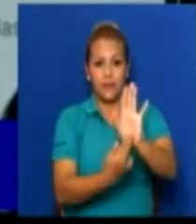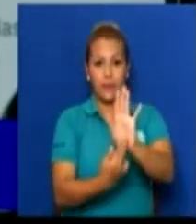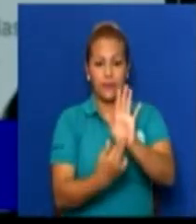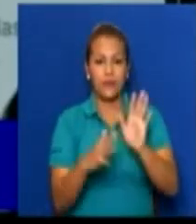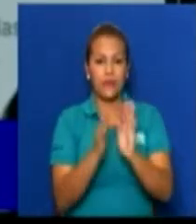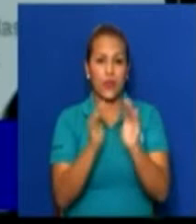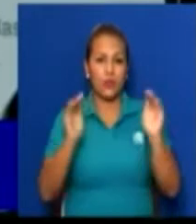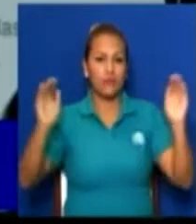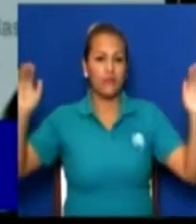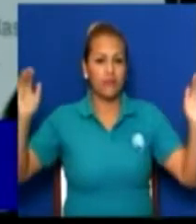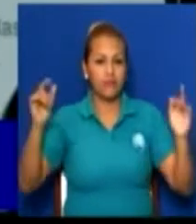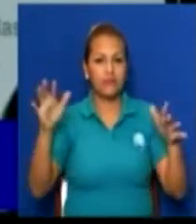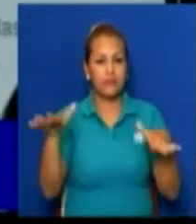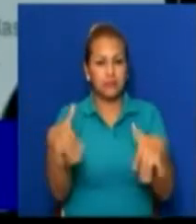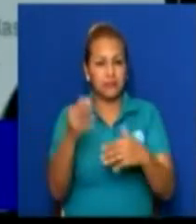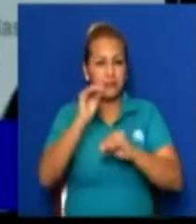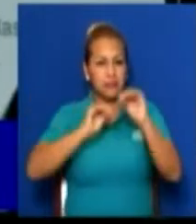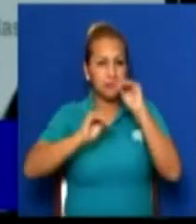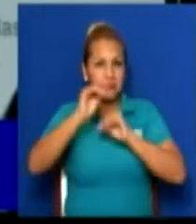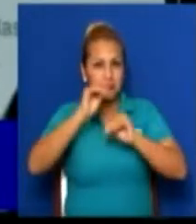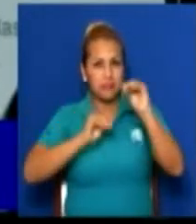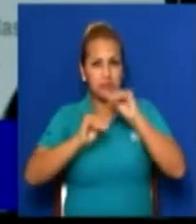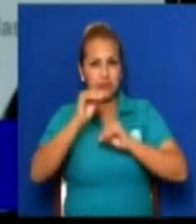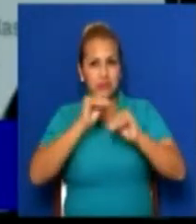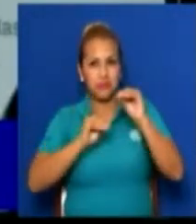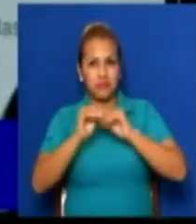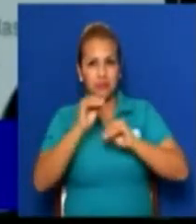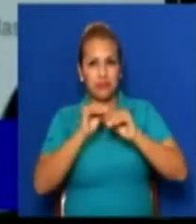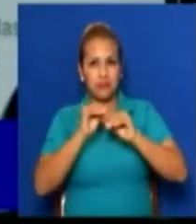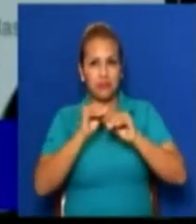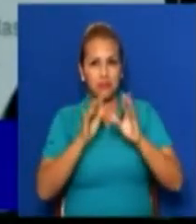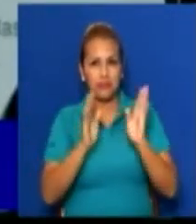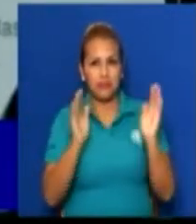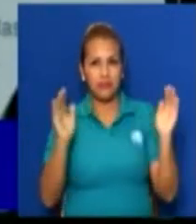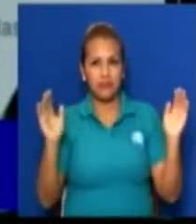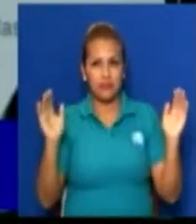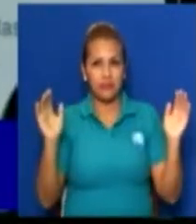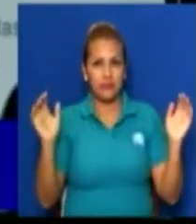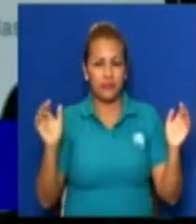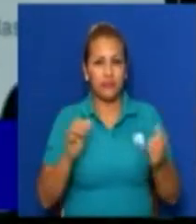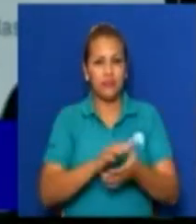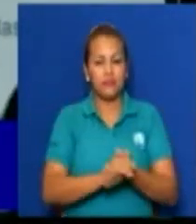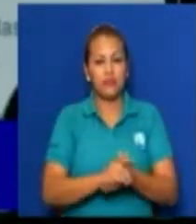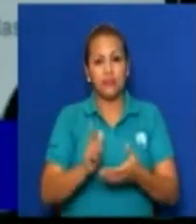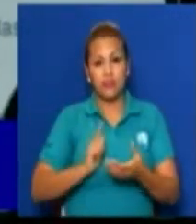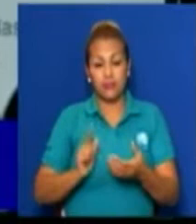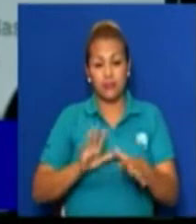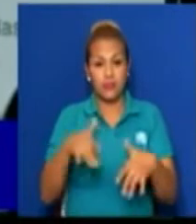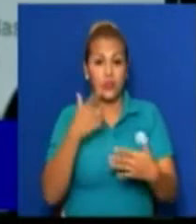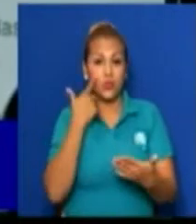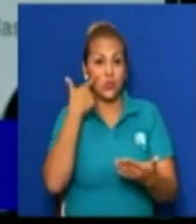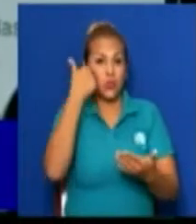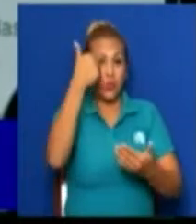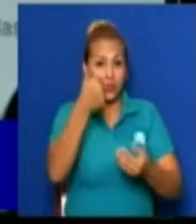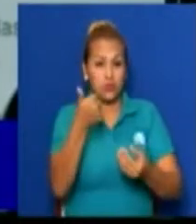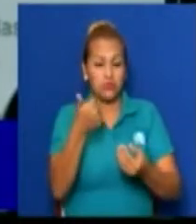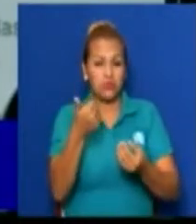crecimiento económico. Un crecimiento económico que está reconocido a